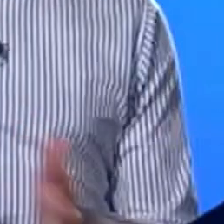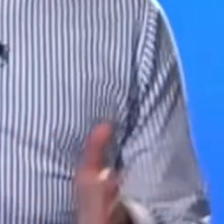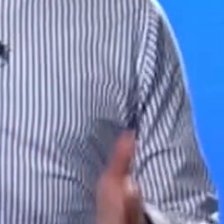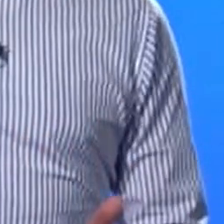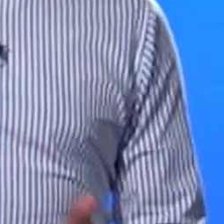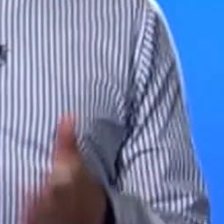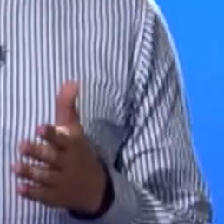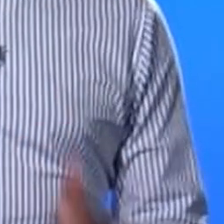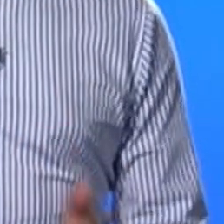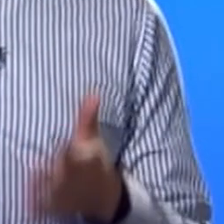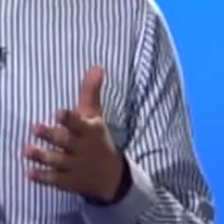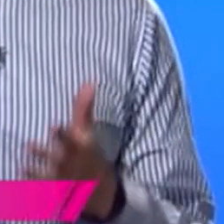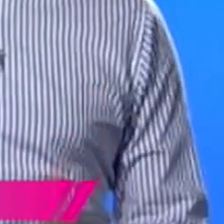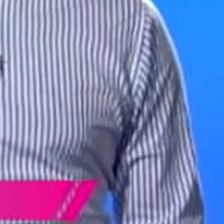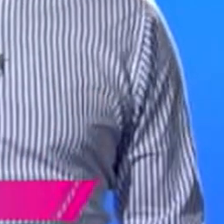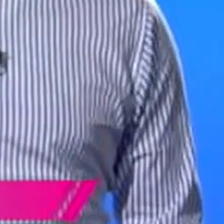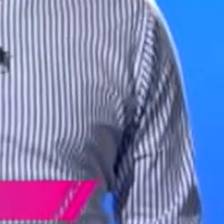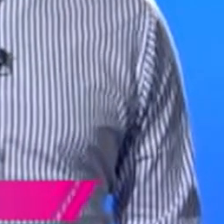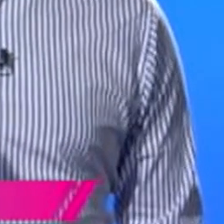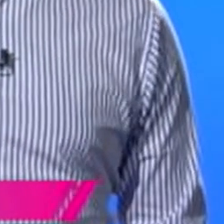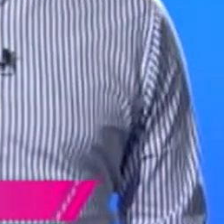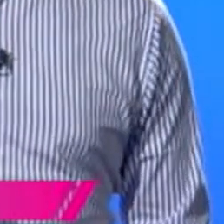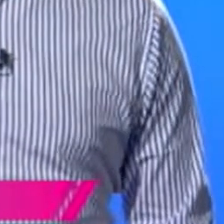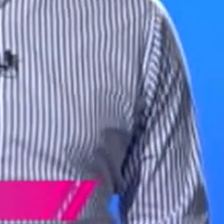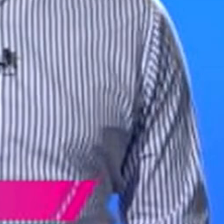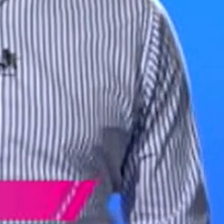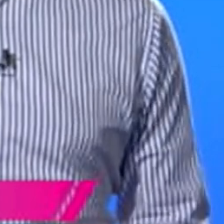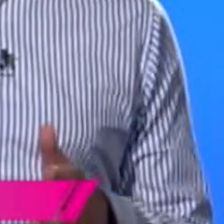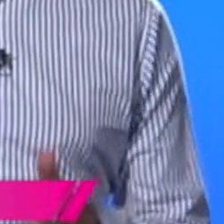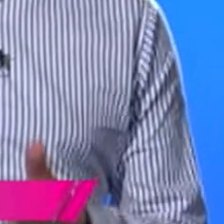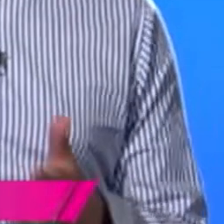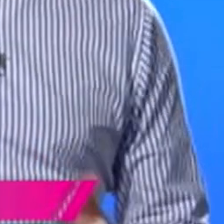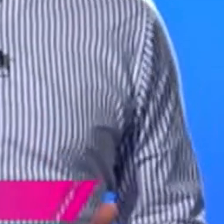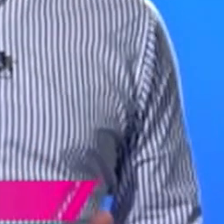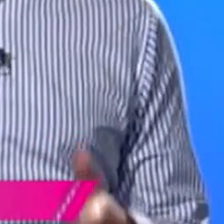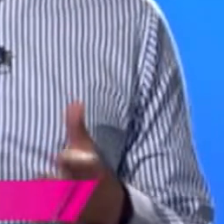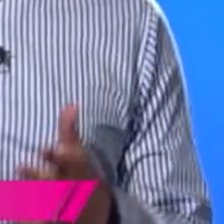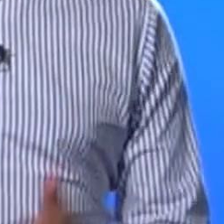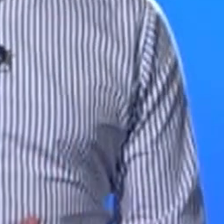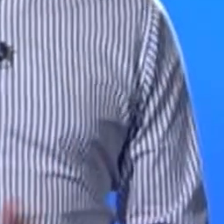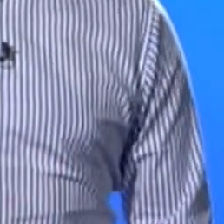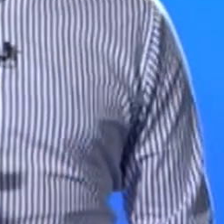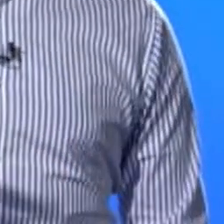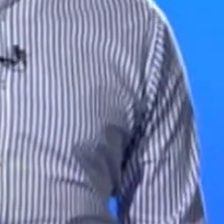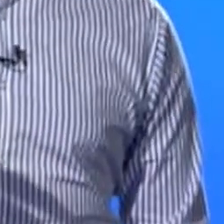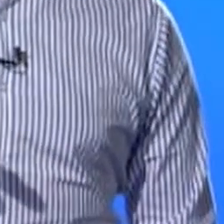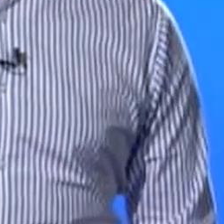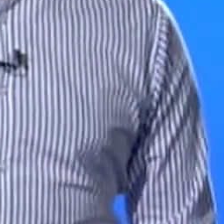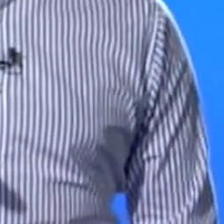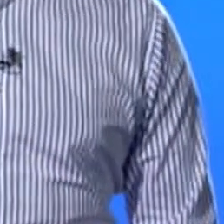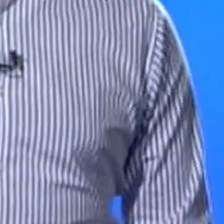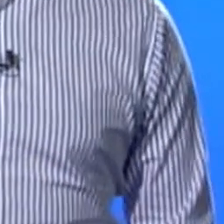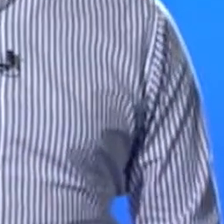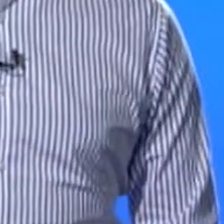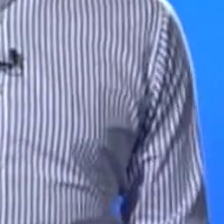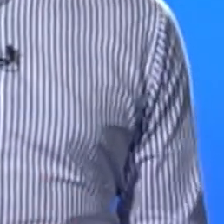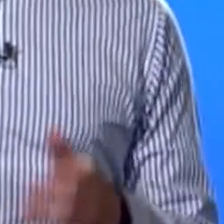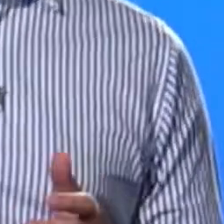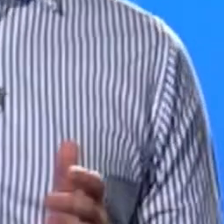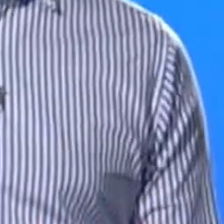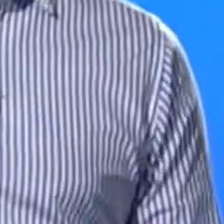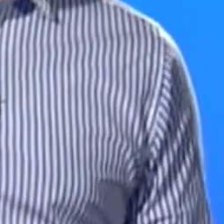Hola, ¿cómo están? Bienvenidos a otro programa más de Soluciones de 13, un espacio para compartir ideas para adaptarnos en estos tiempos de